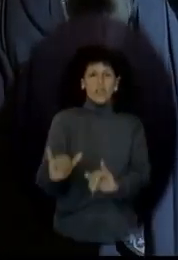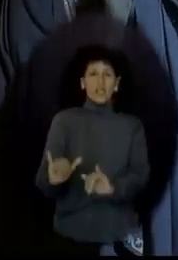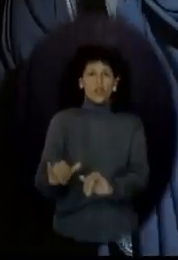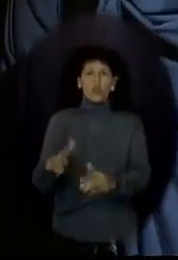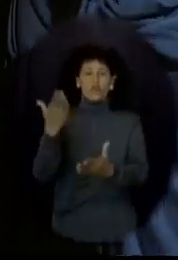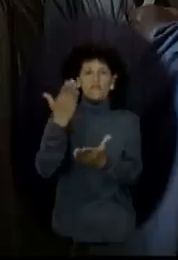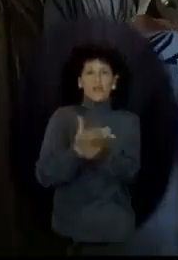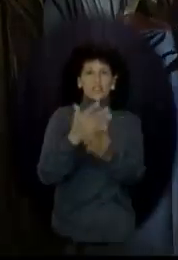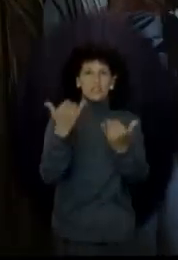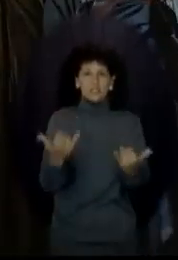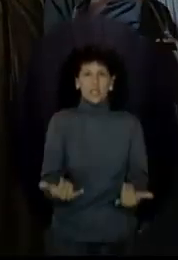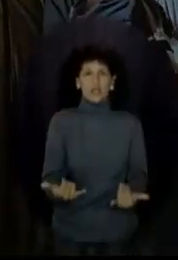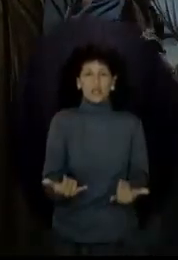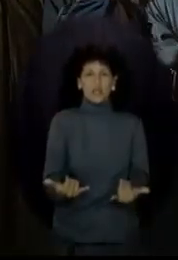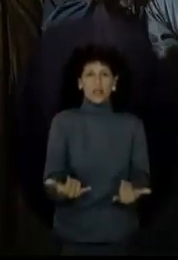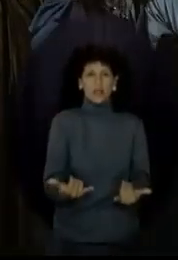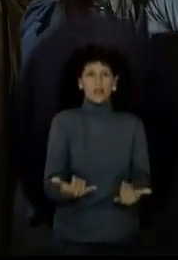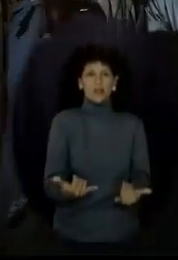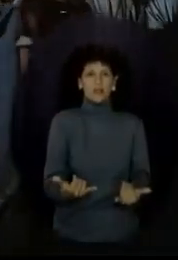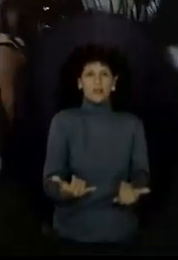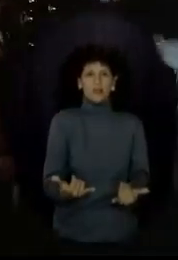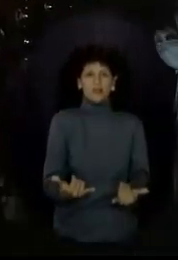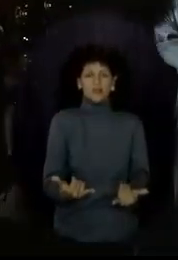¡Arréstenlo! ¡Ya basta! ¡Déjenlo!